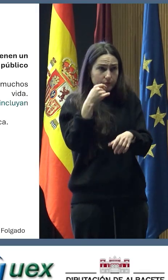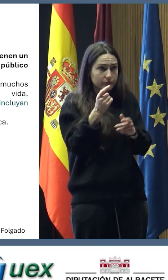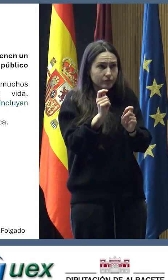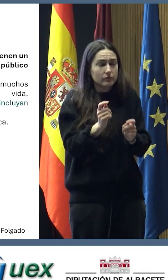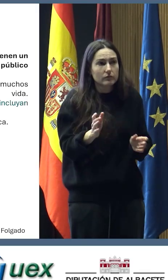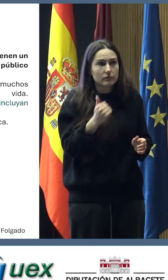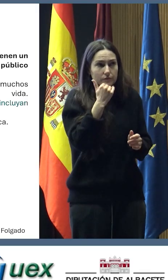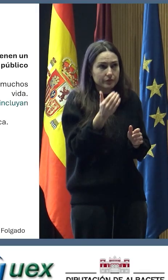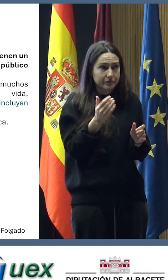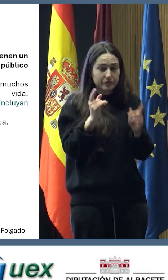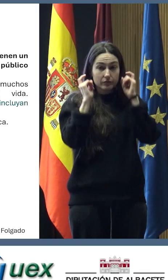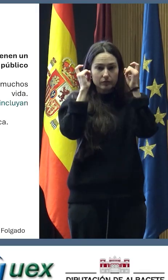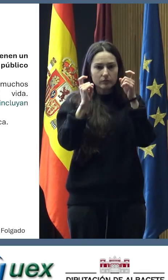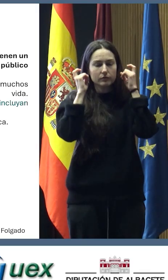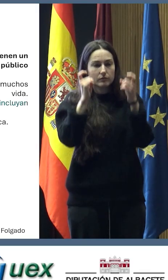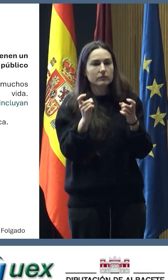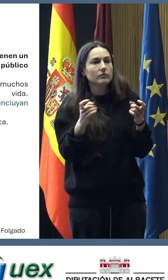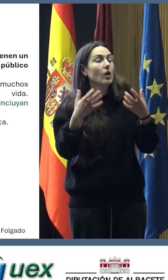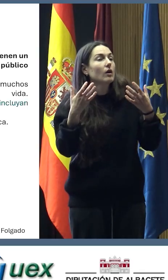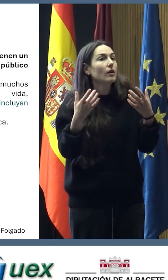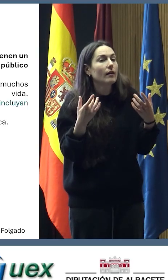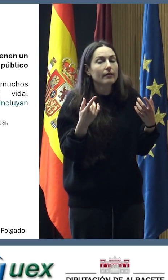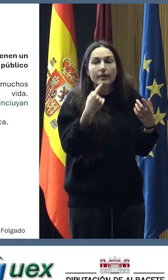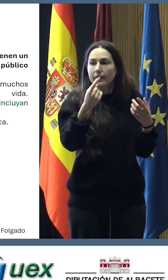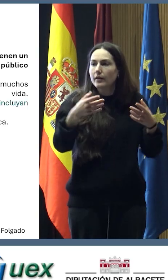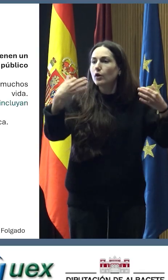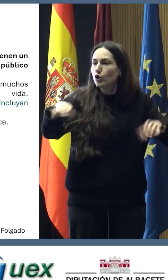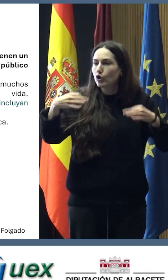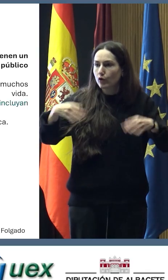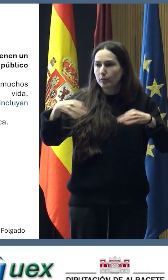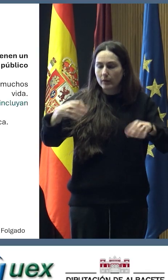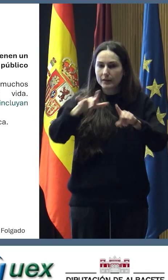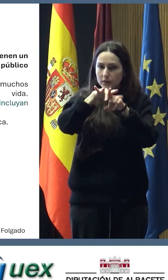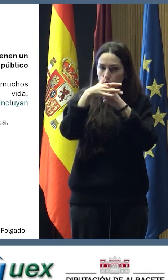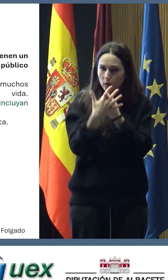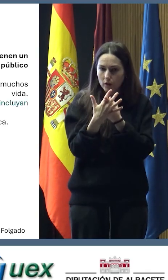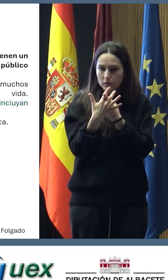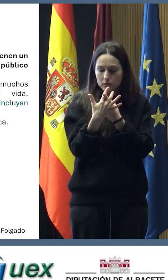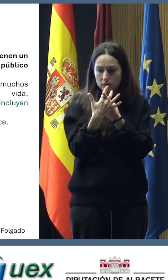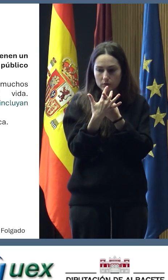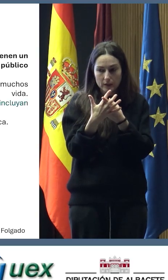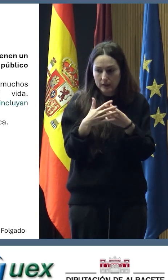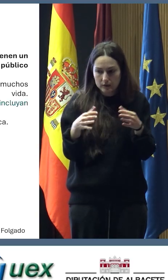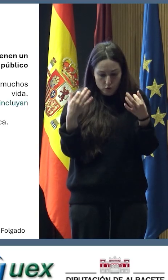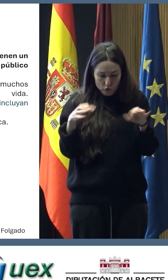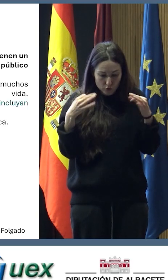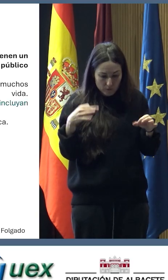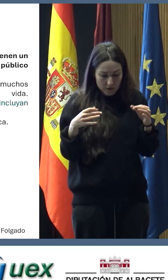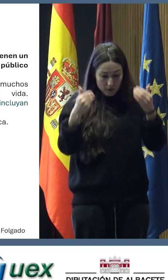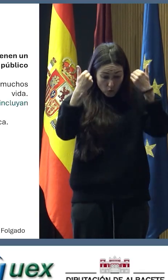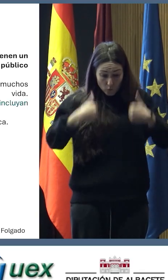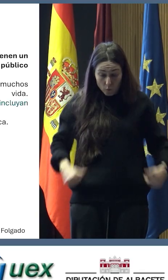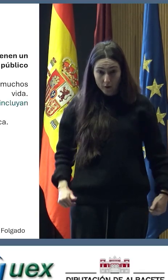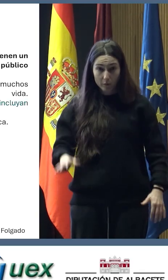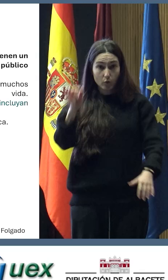Entonces, lo que están intentando es normalizar esta situación, normalizar la anatomía